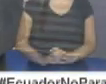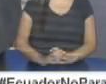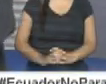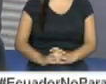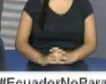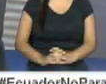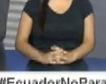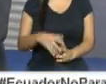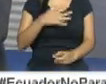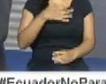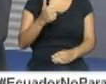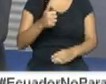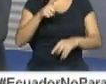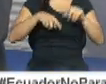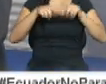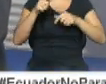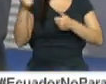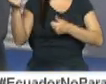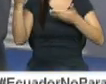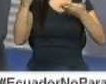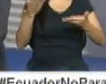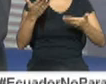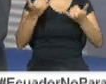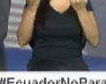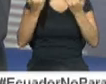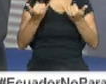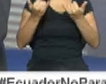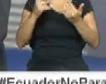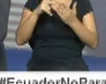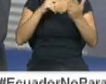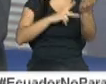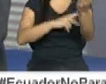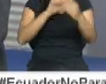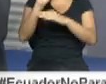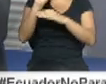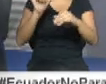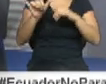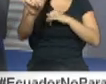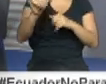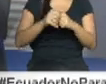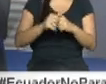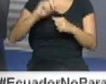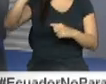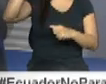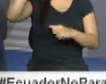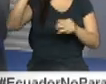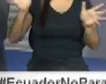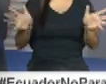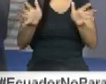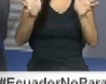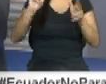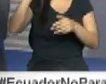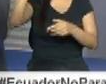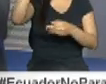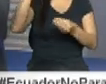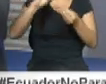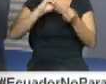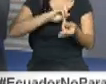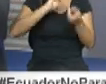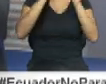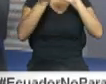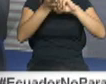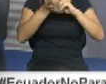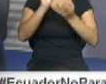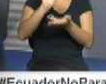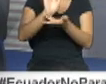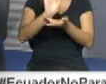¿Qué tal, amigas, amigos? Bienvenidos una vez más a nuestro programa Ecuador no para. El gobierno impulsa reformas a la seguridad social de las